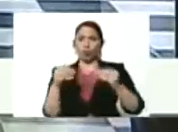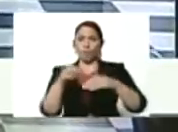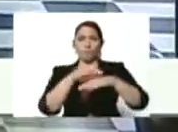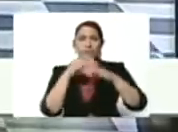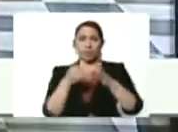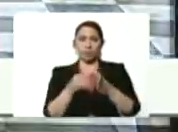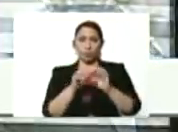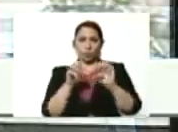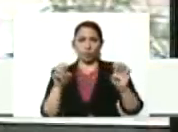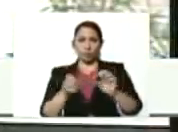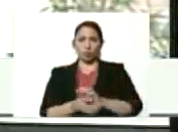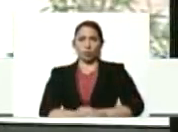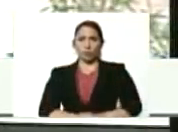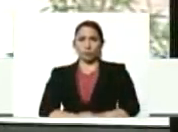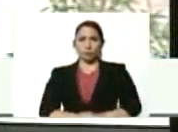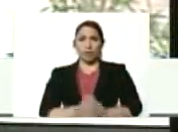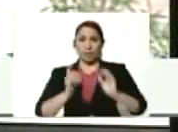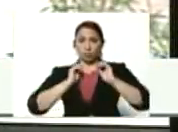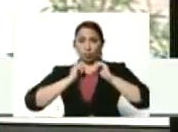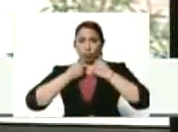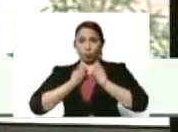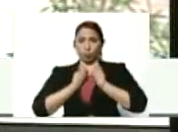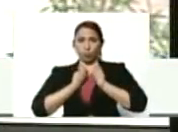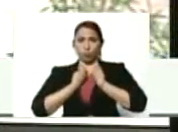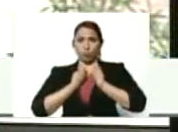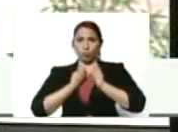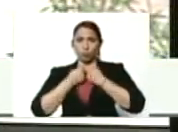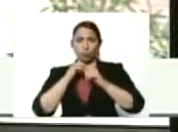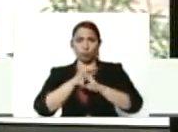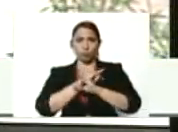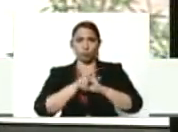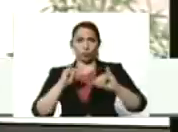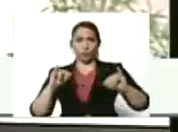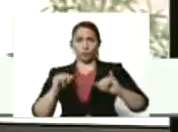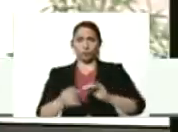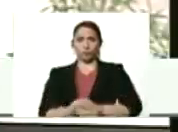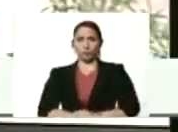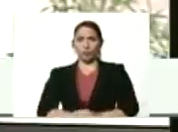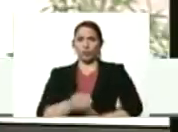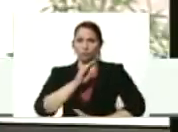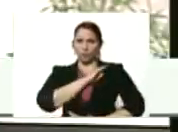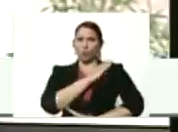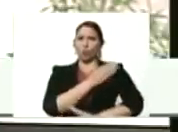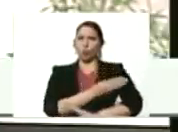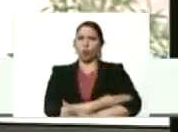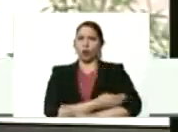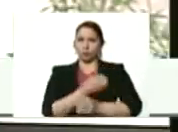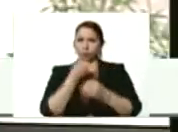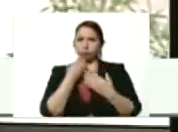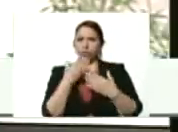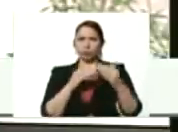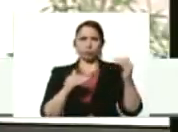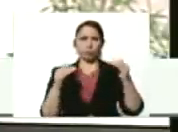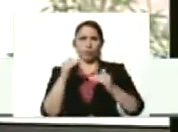Educación, Aristóbulo, que ya está fuerte, bien recuperado, superó el